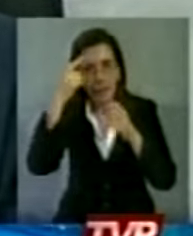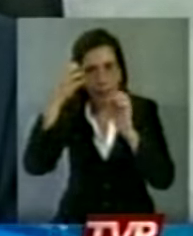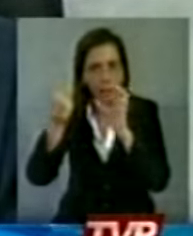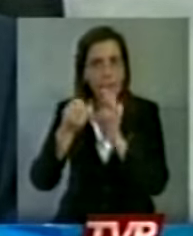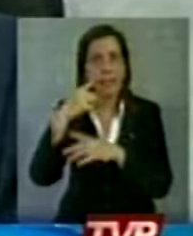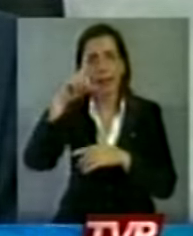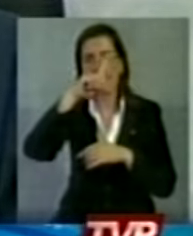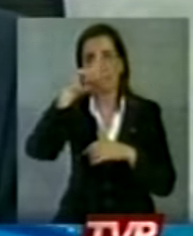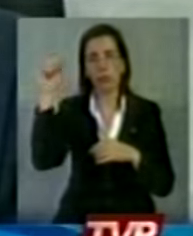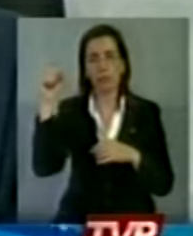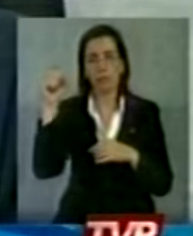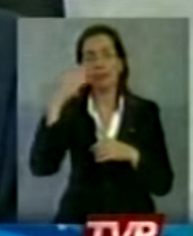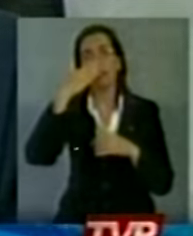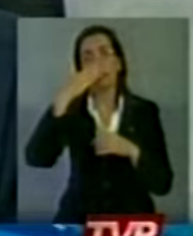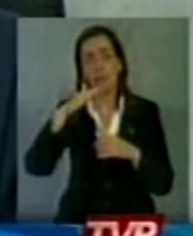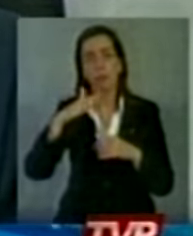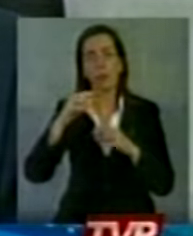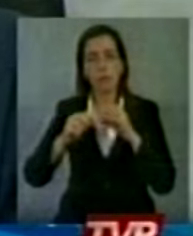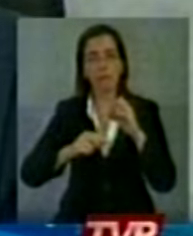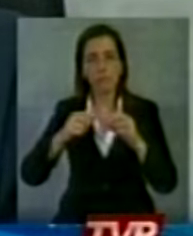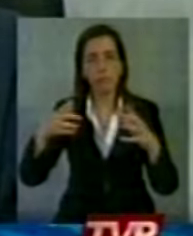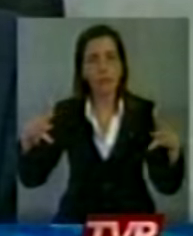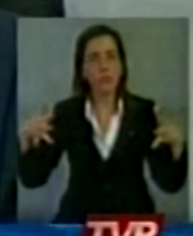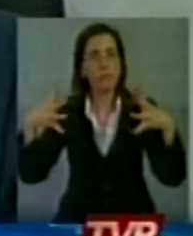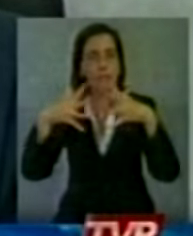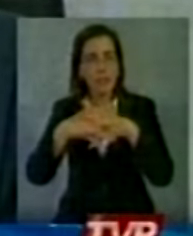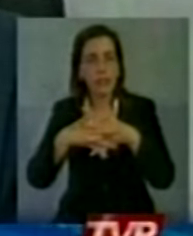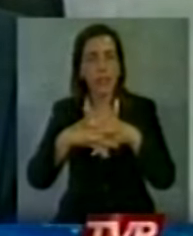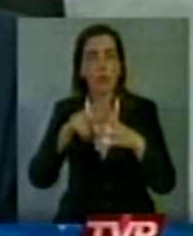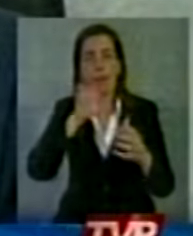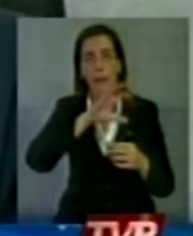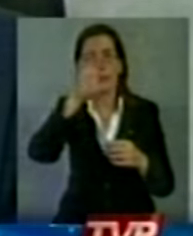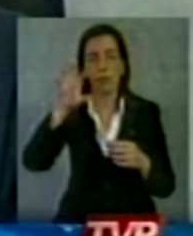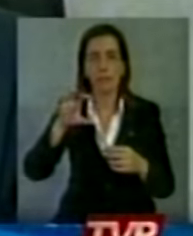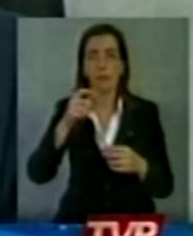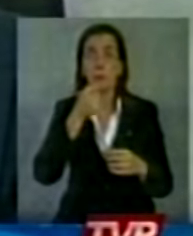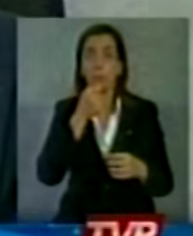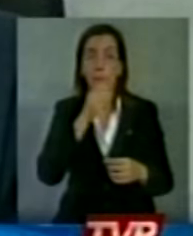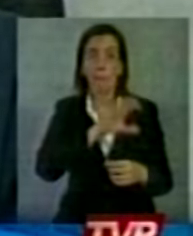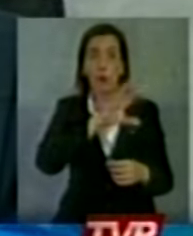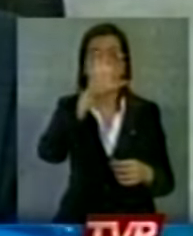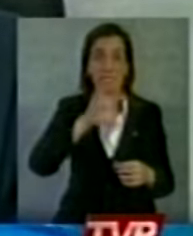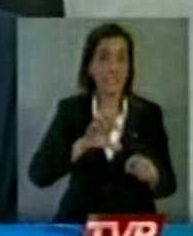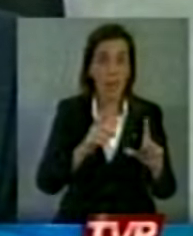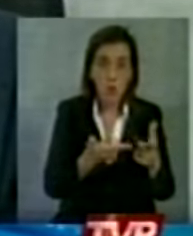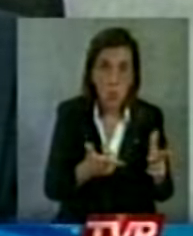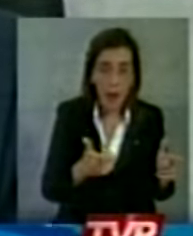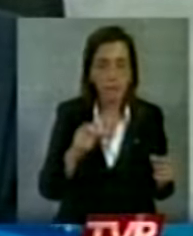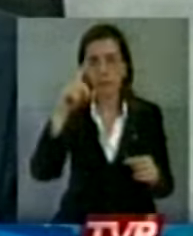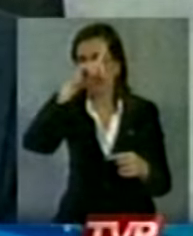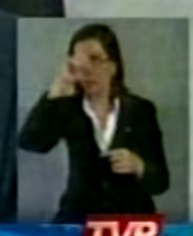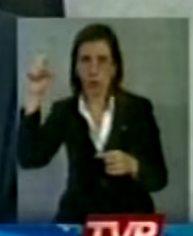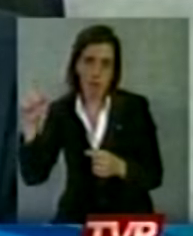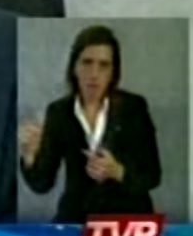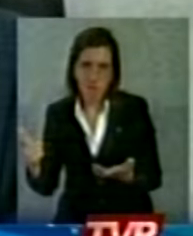vez, las potenció y consolidó. Sin provincias no hubo